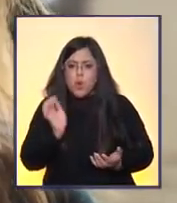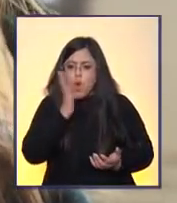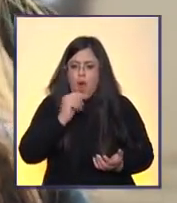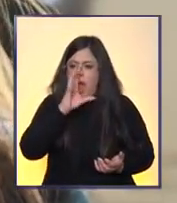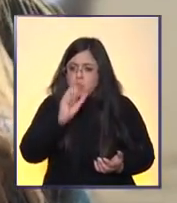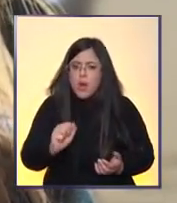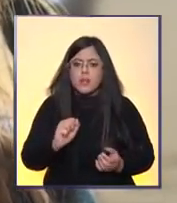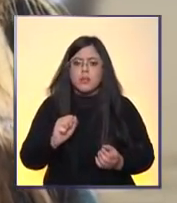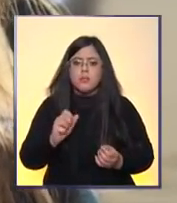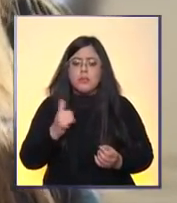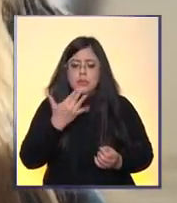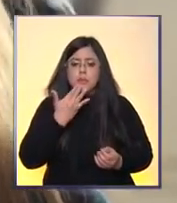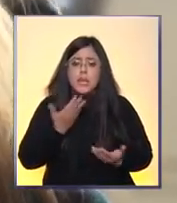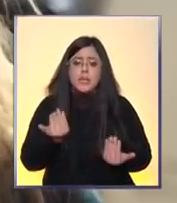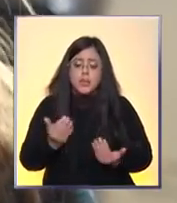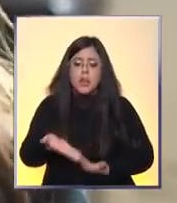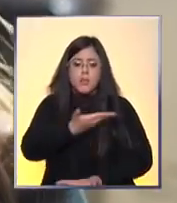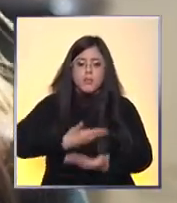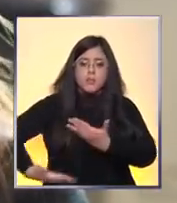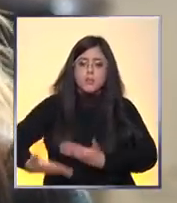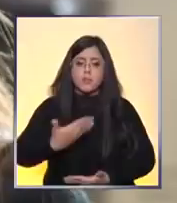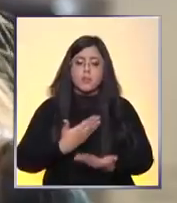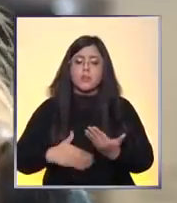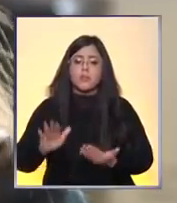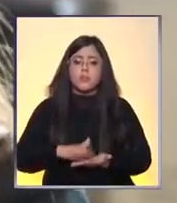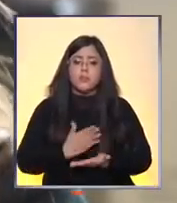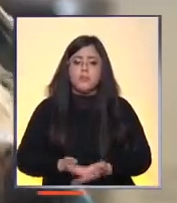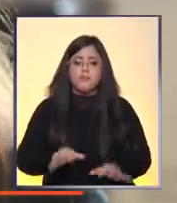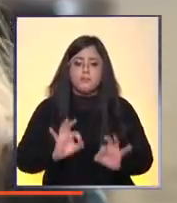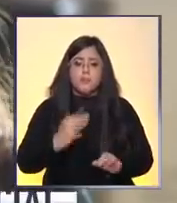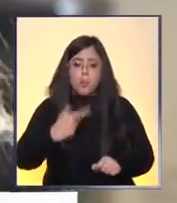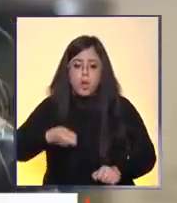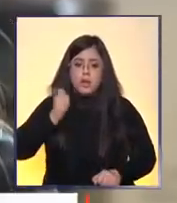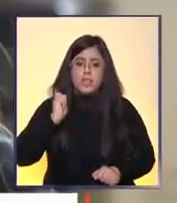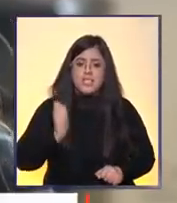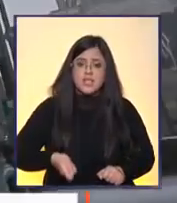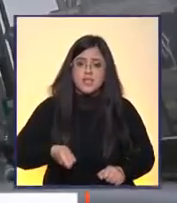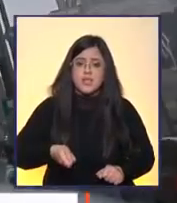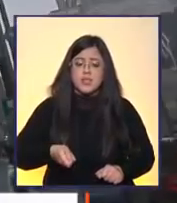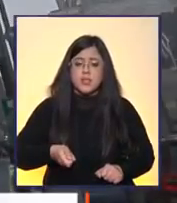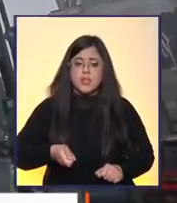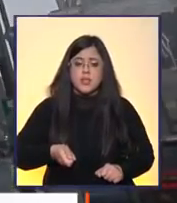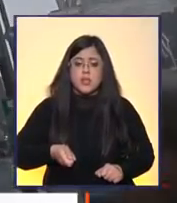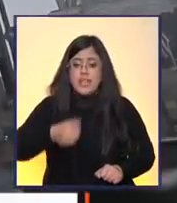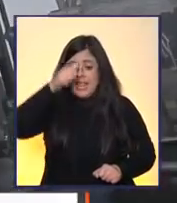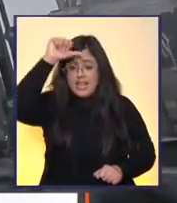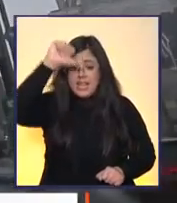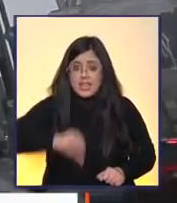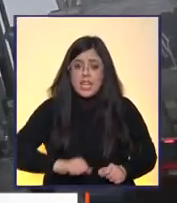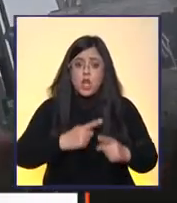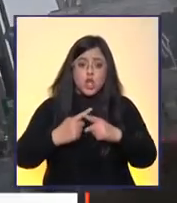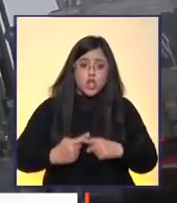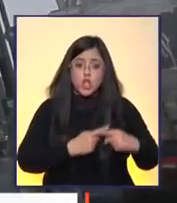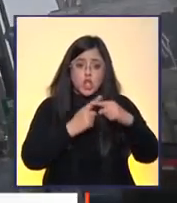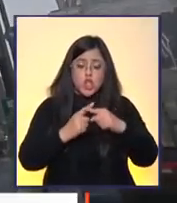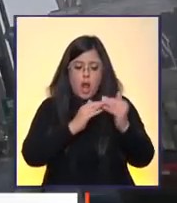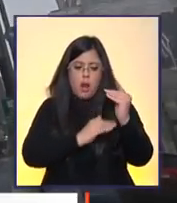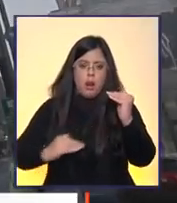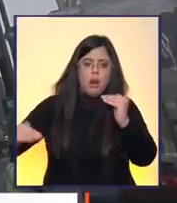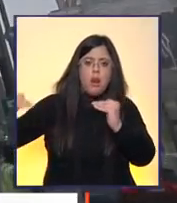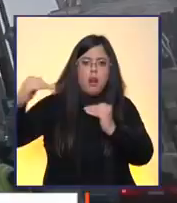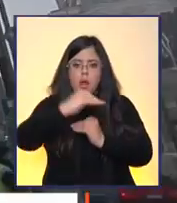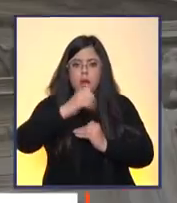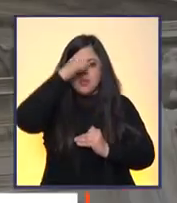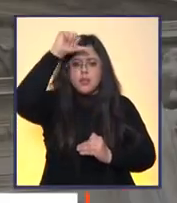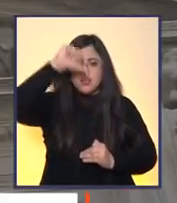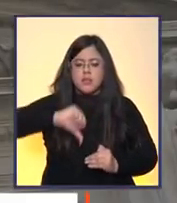otra manera, la sanción social se empieza a poner más importante que la sanción penal. Tipificar el acoso sexual